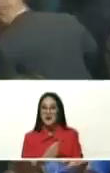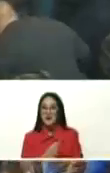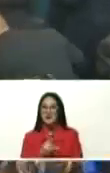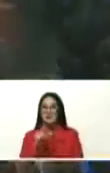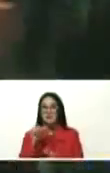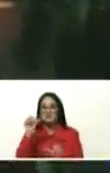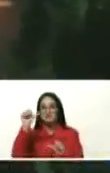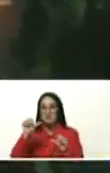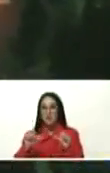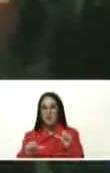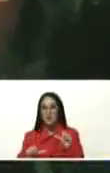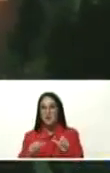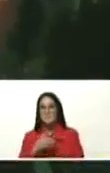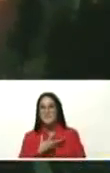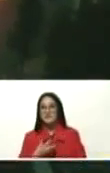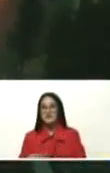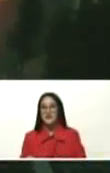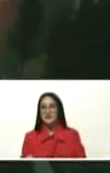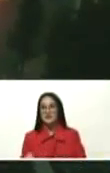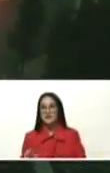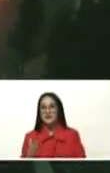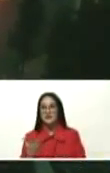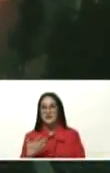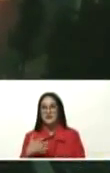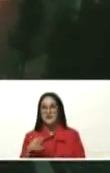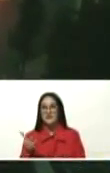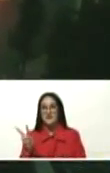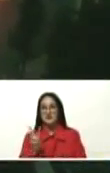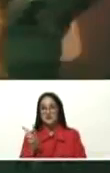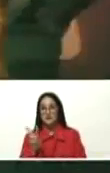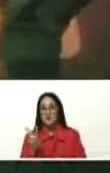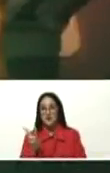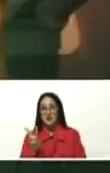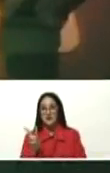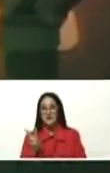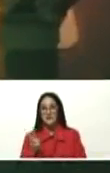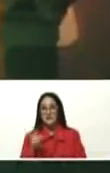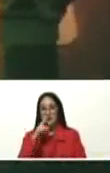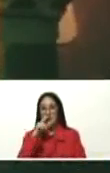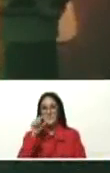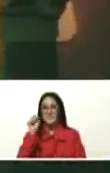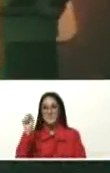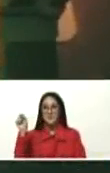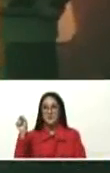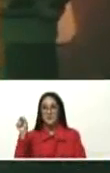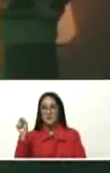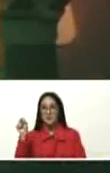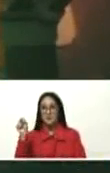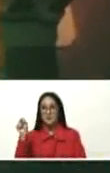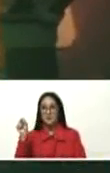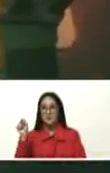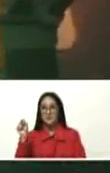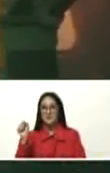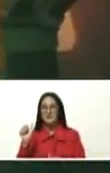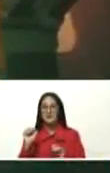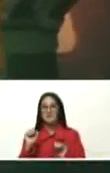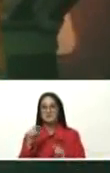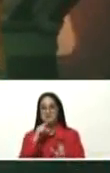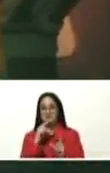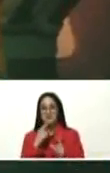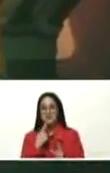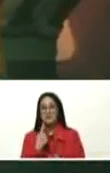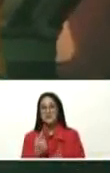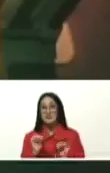las palabras del presidente constitucional de la República Bolivariana de Venezuela, Nicolás Maduro, quien ha mencionado además